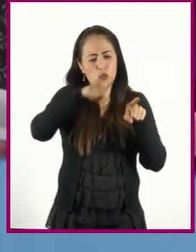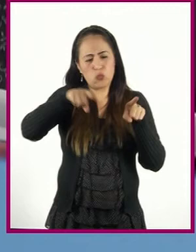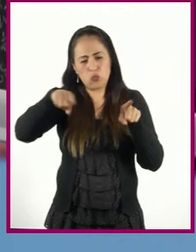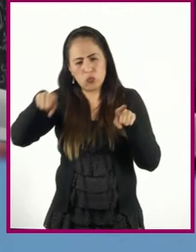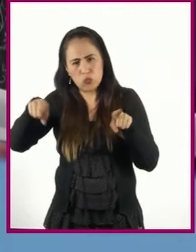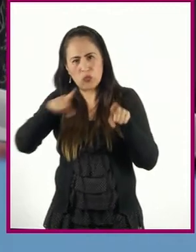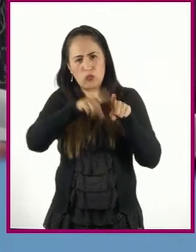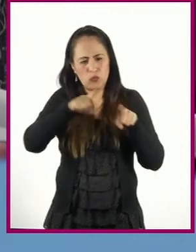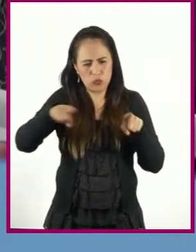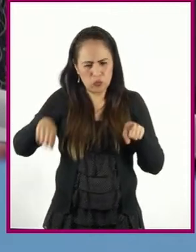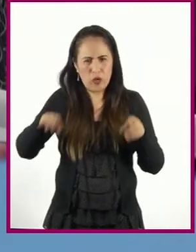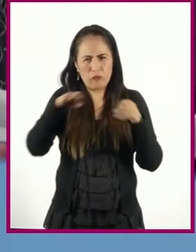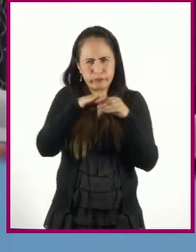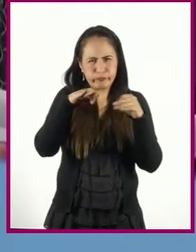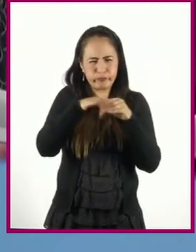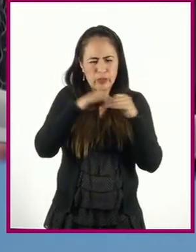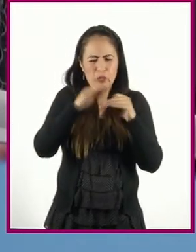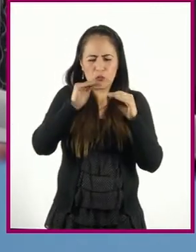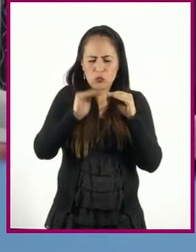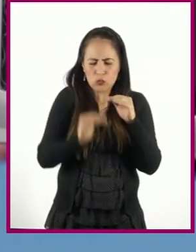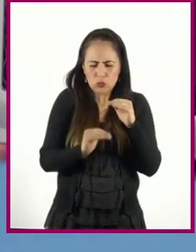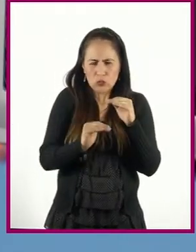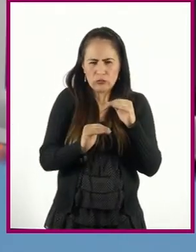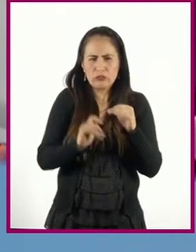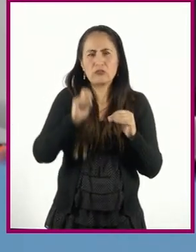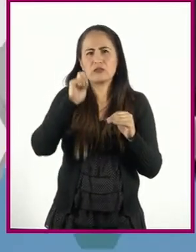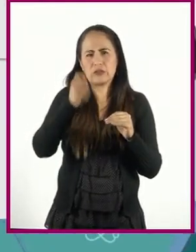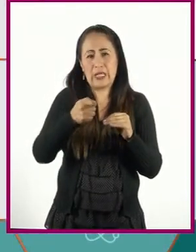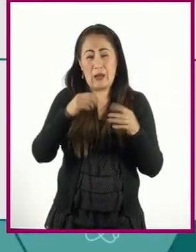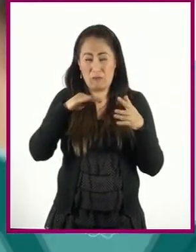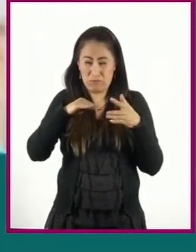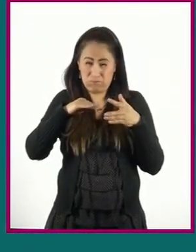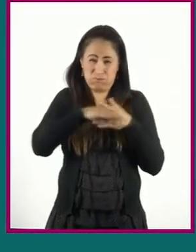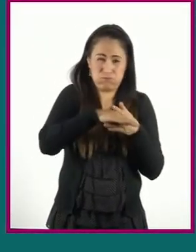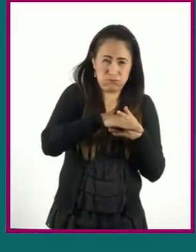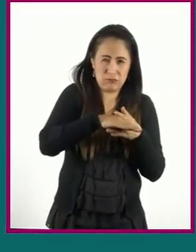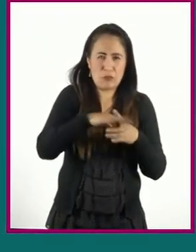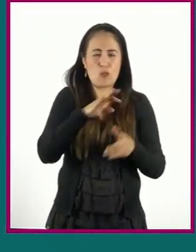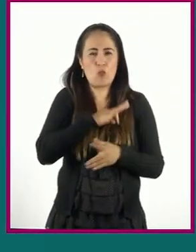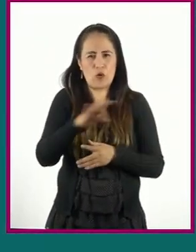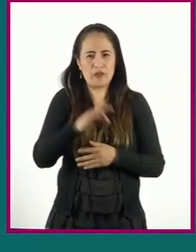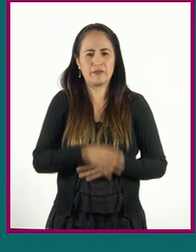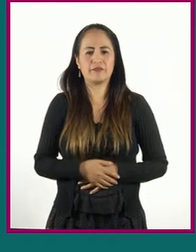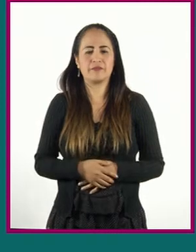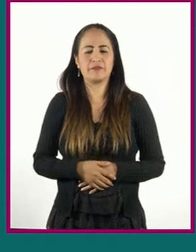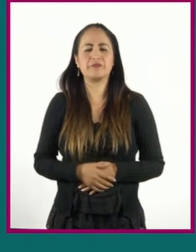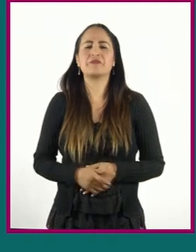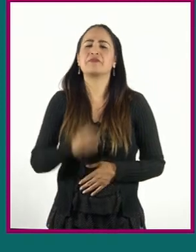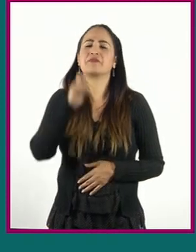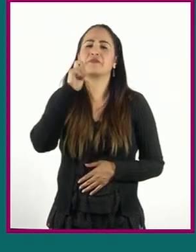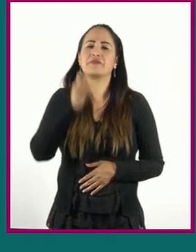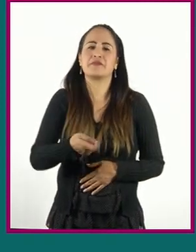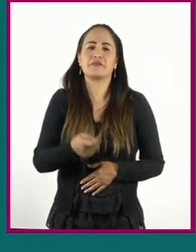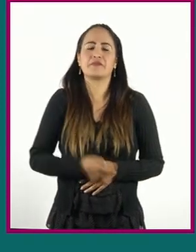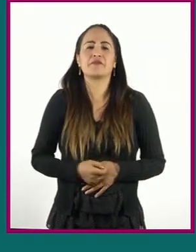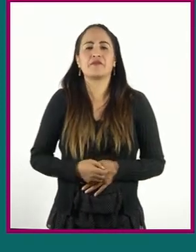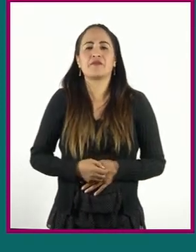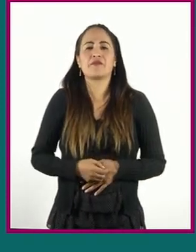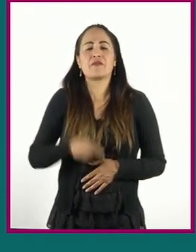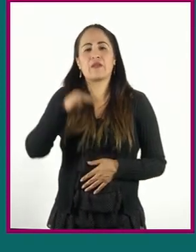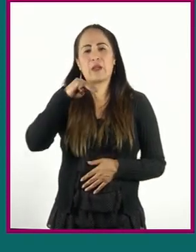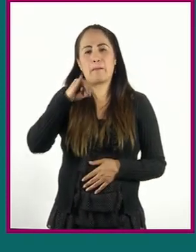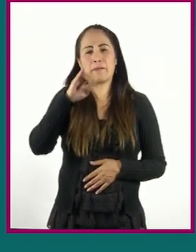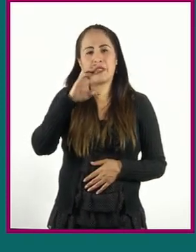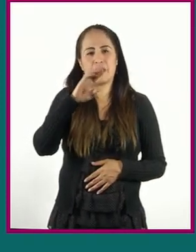siendo las frecuencias más bajas las que penetran más. Esto quiere decir que las microondas